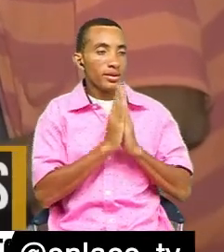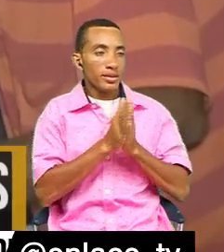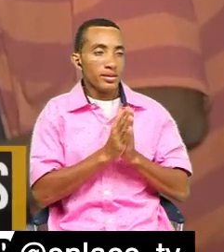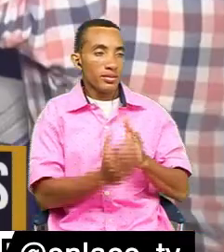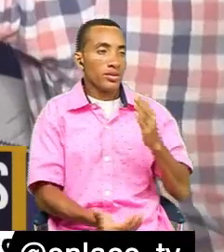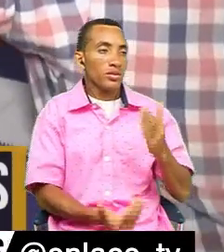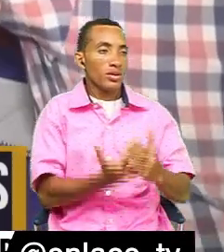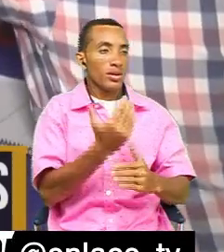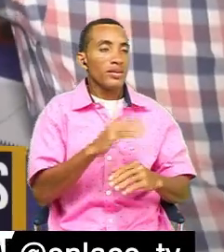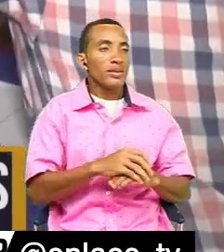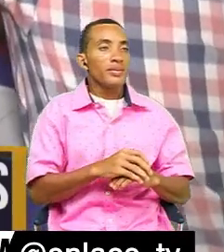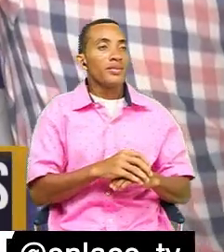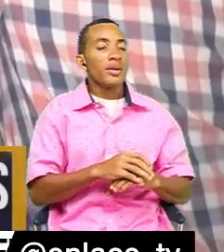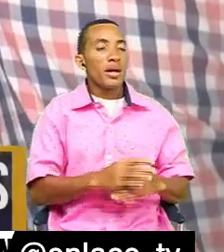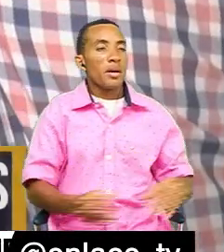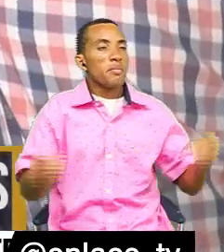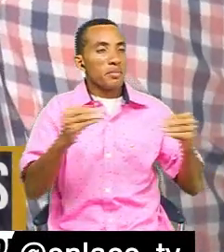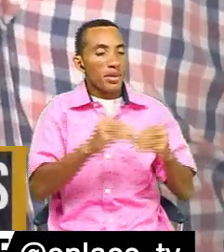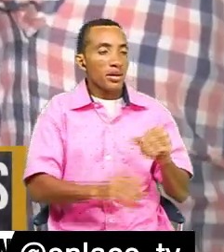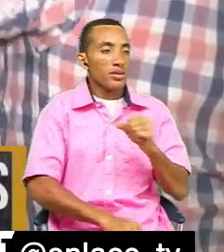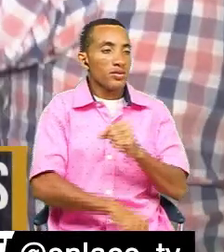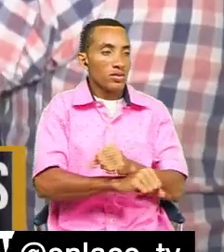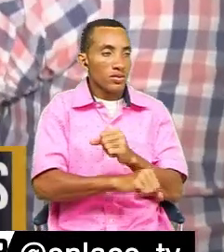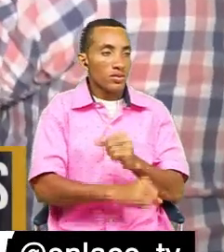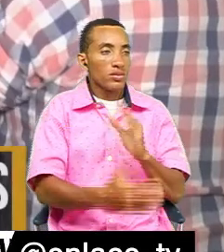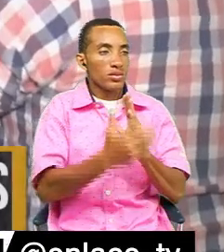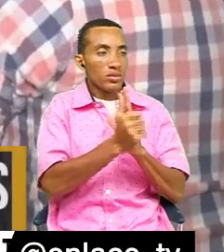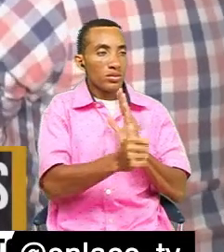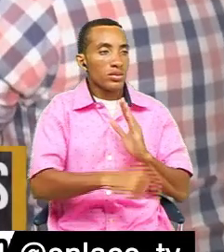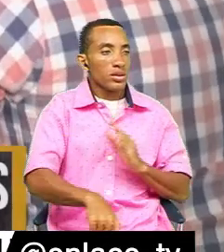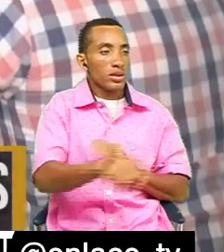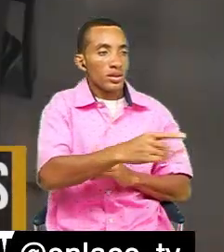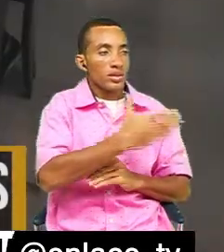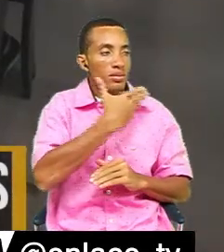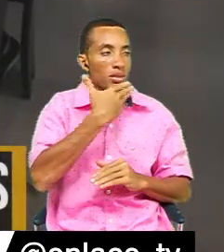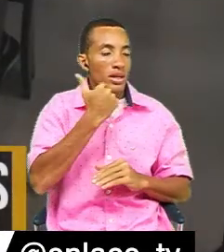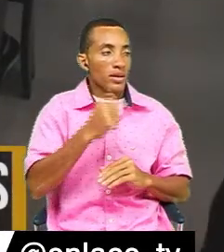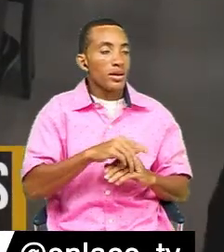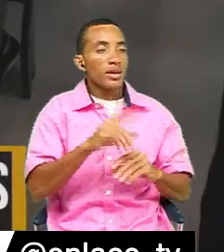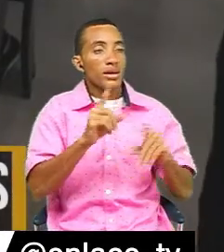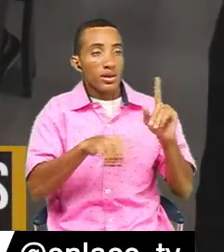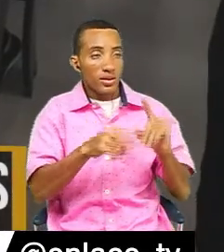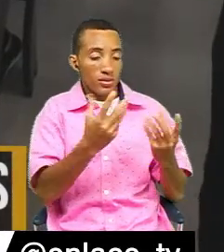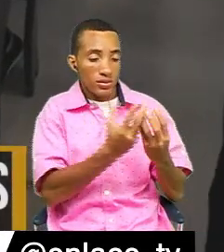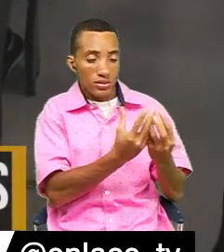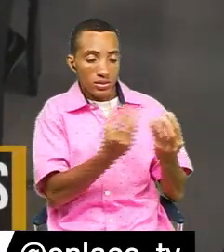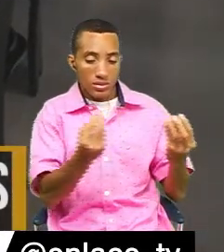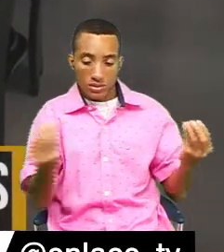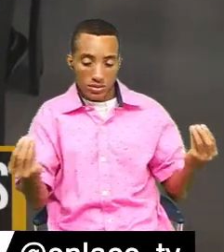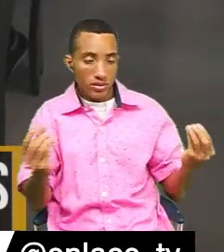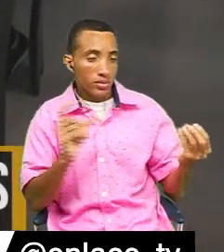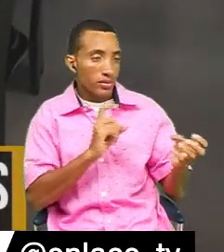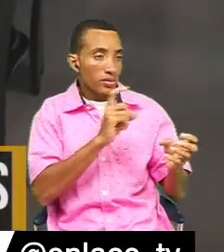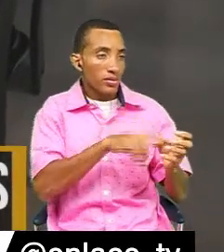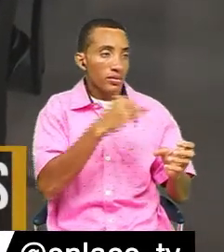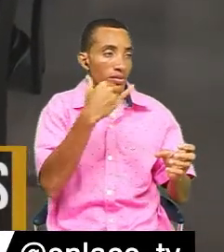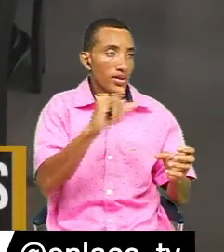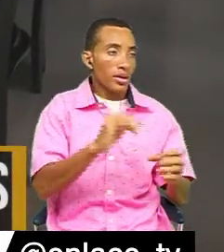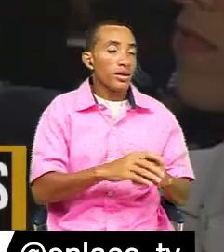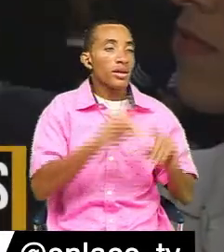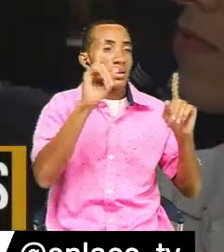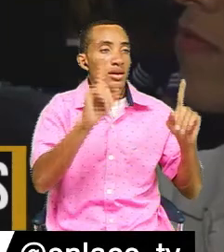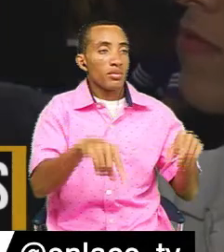es decir, que viene más fútbol y talento porque se supone que llegan los mejores. De hecho, los equipos que van a jugar no solo actúan con su nómina, sino que